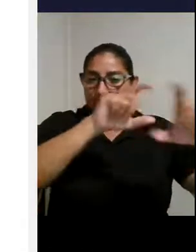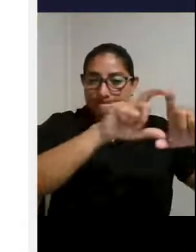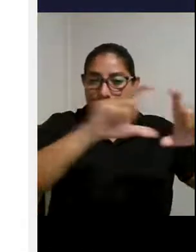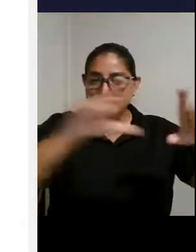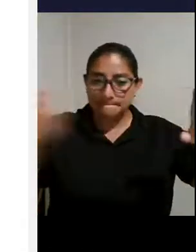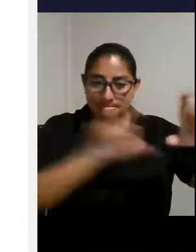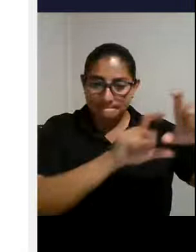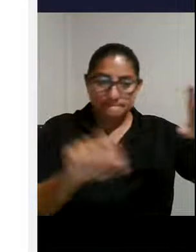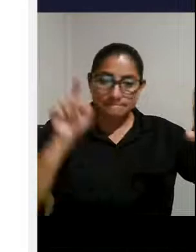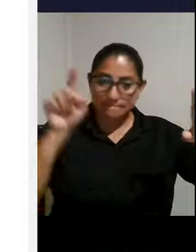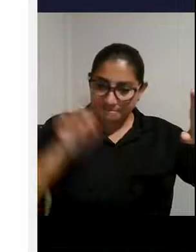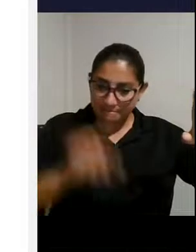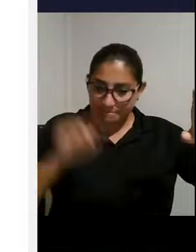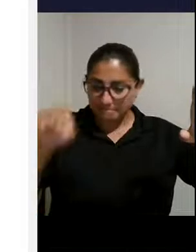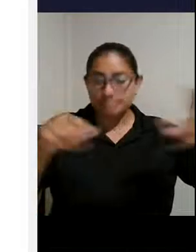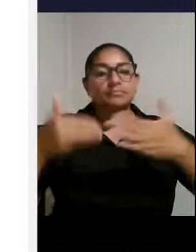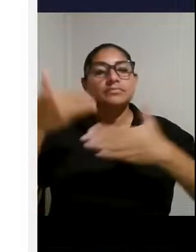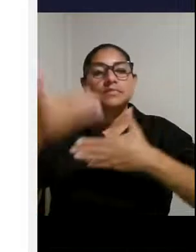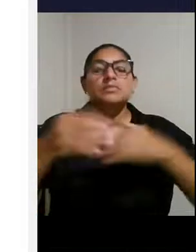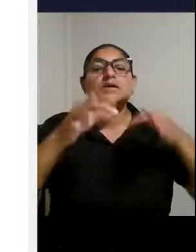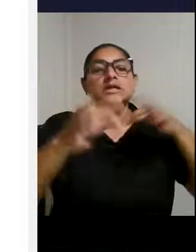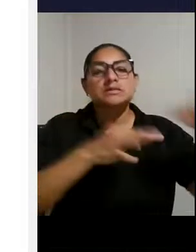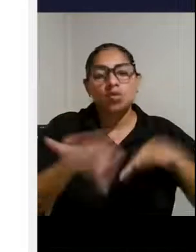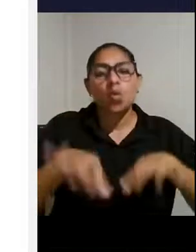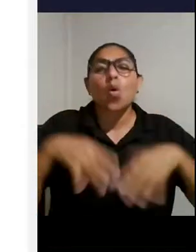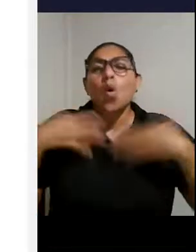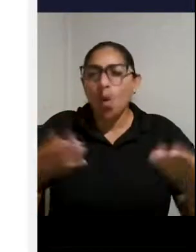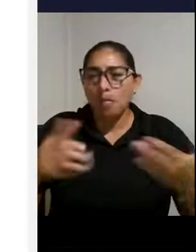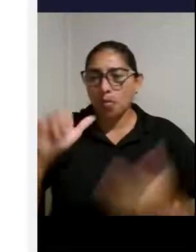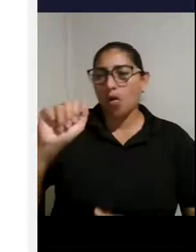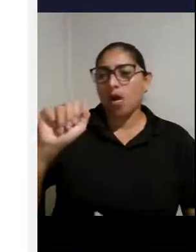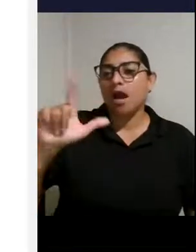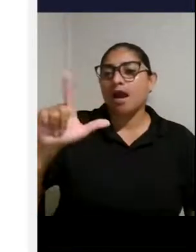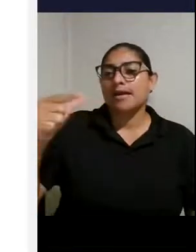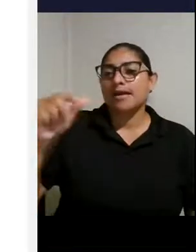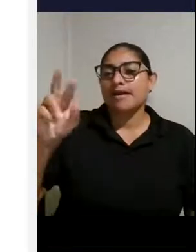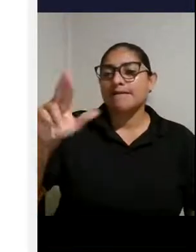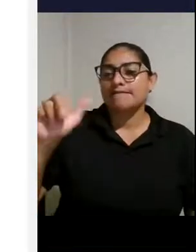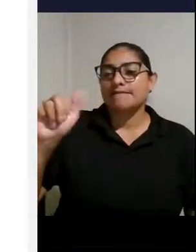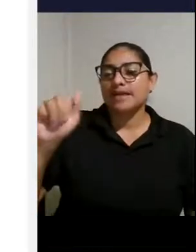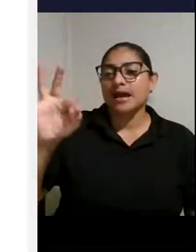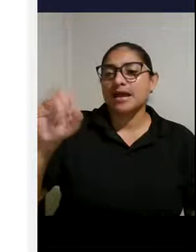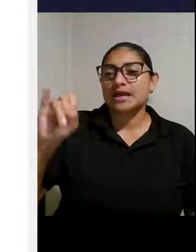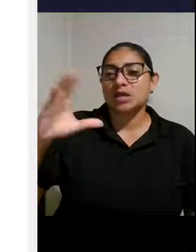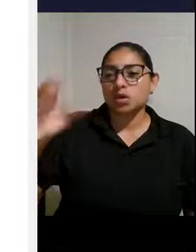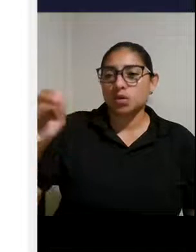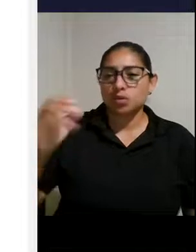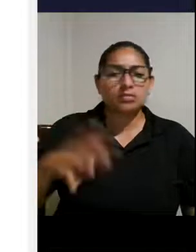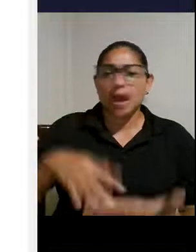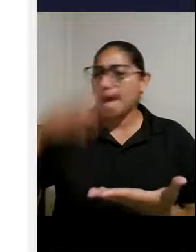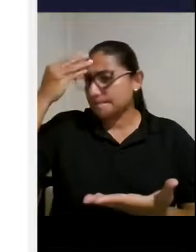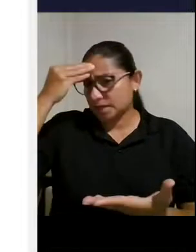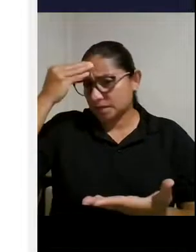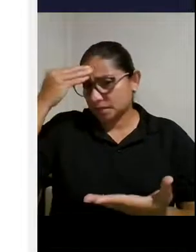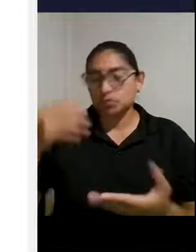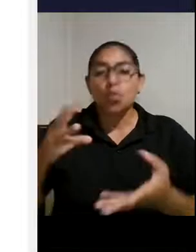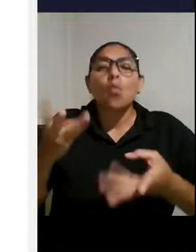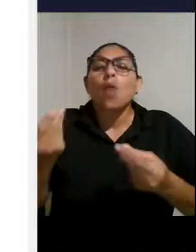Posteriormente, se inició con el estudio algebraico, donde aprendimos que para calcular un